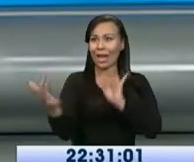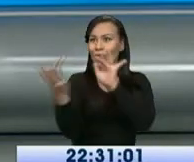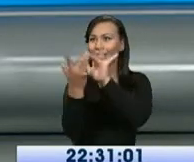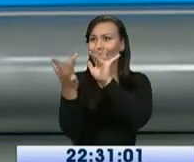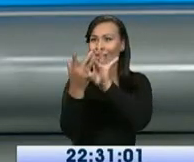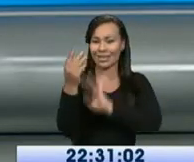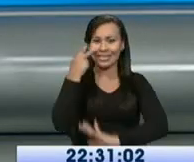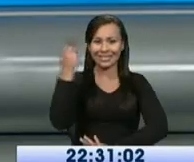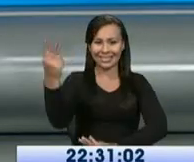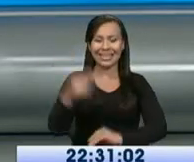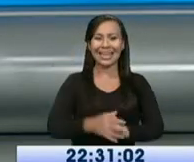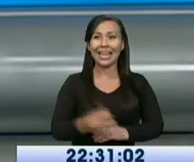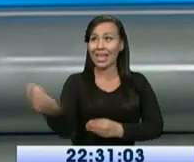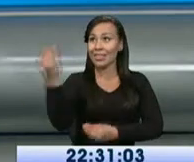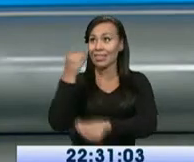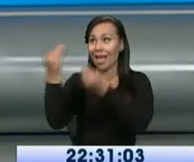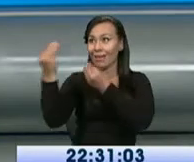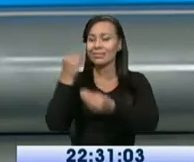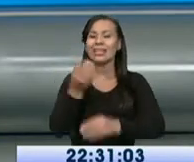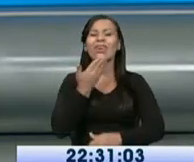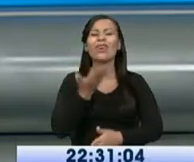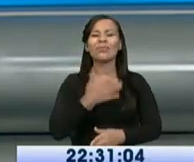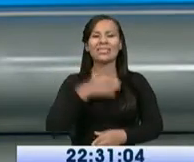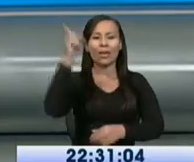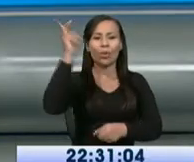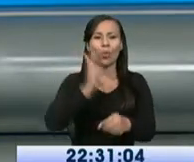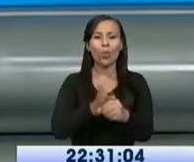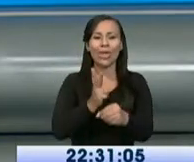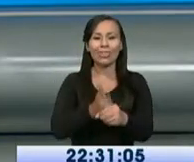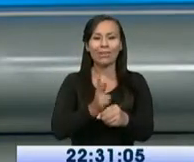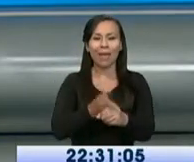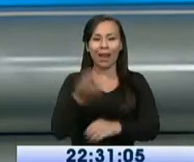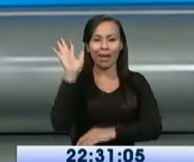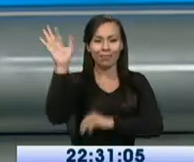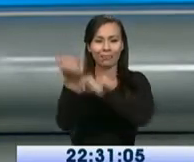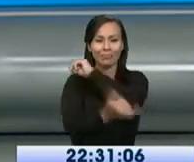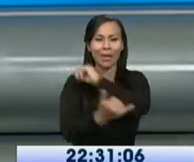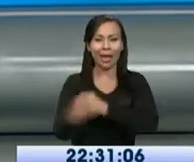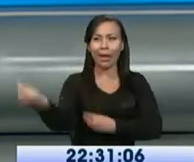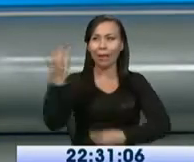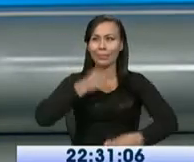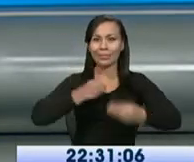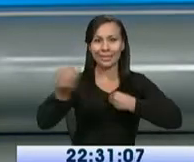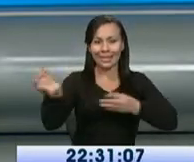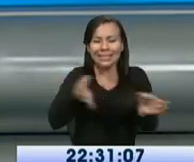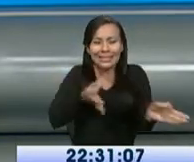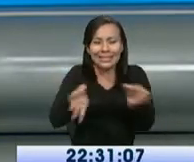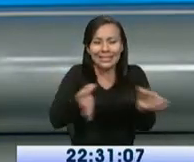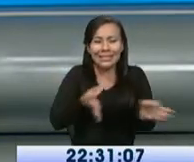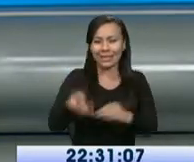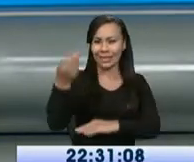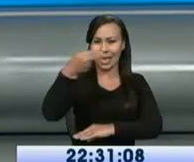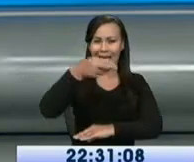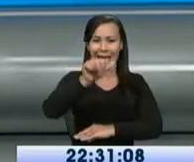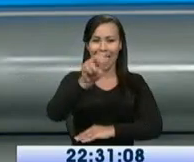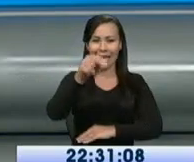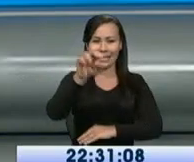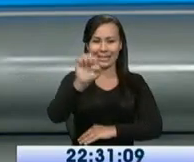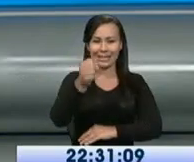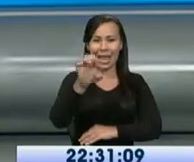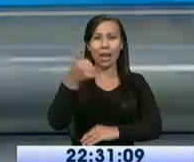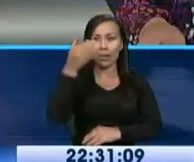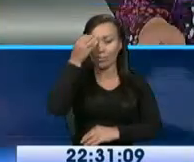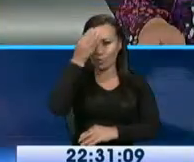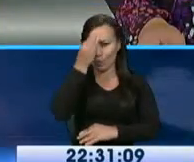de Noti7, miembro de nuestra red de noticias Albavisión, quien nos tiene un informe. Hansel, buenas noches, te